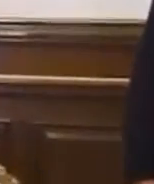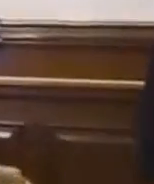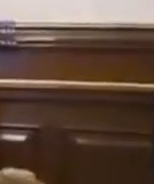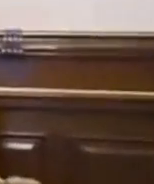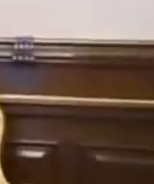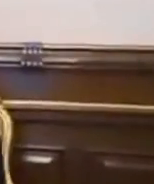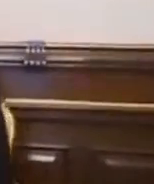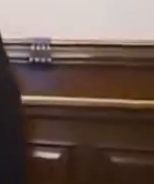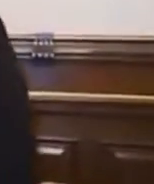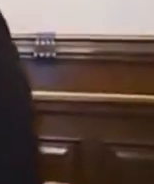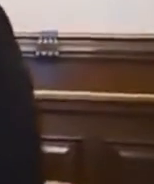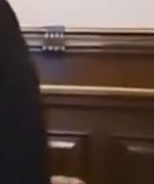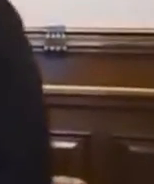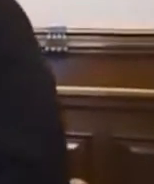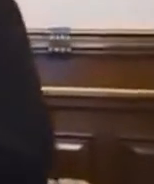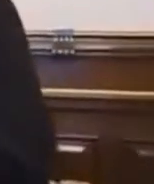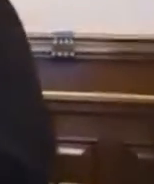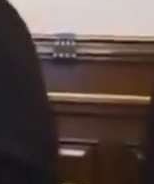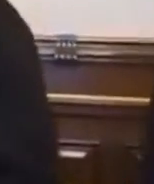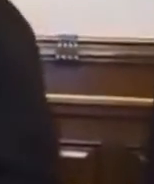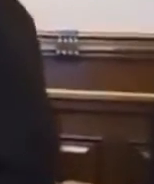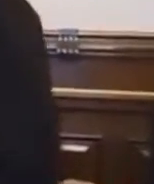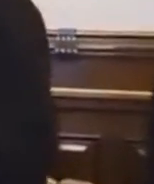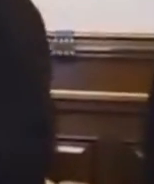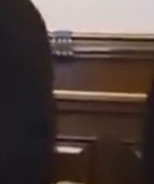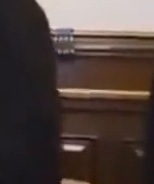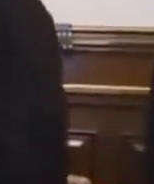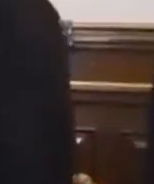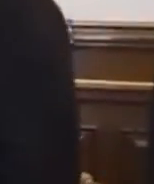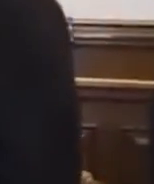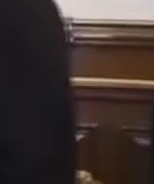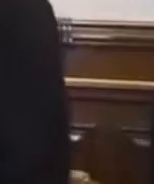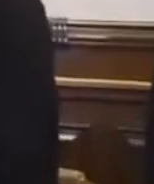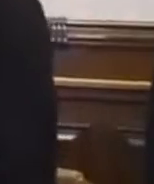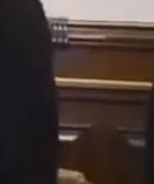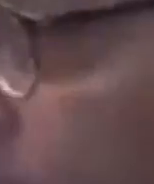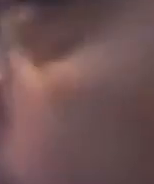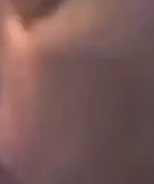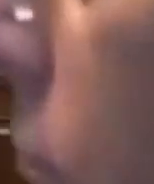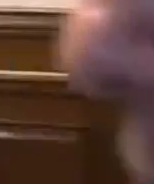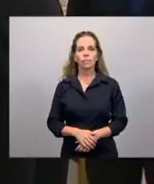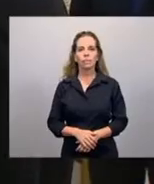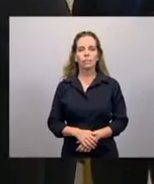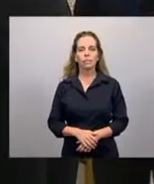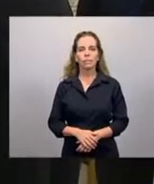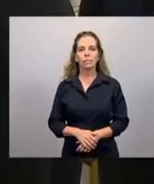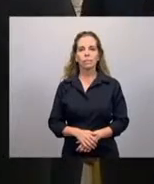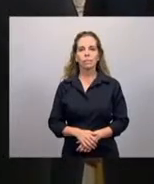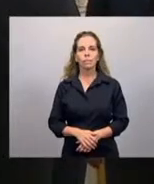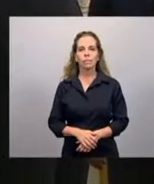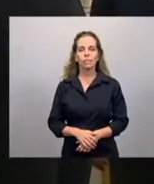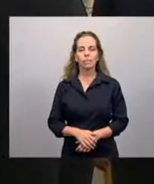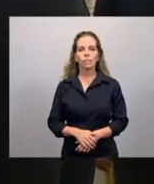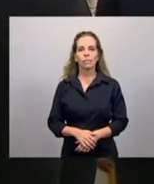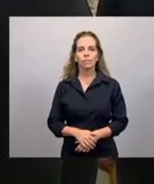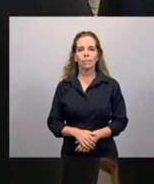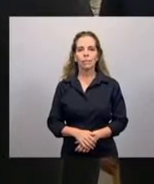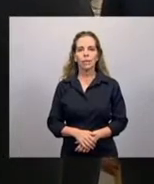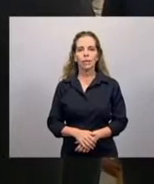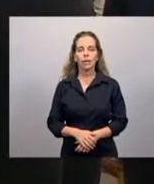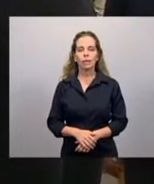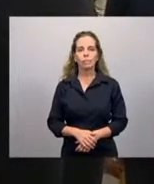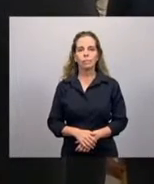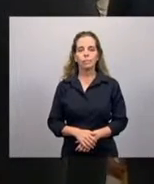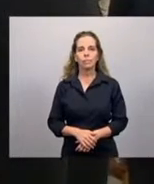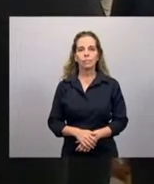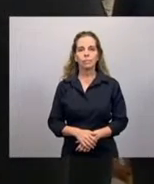que Alberto Fernández dijo públicamente a Putin que le abría las puertas de Latinoamérica. Ese